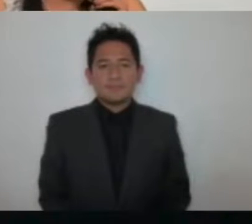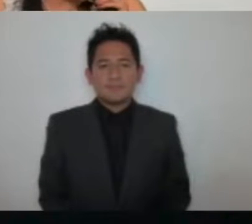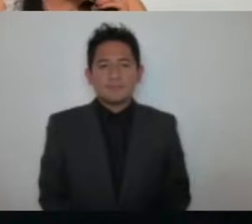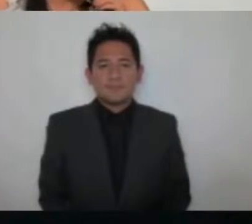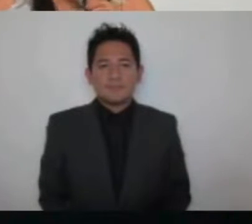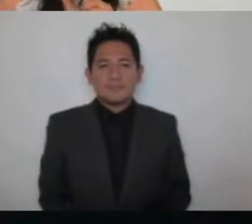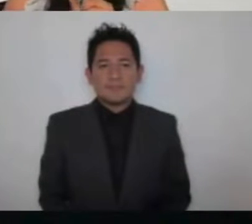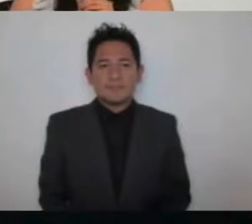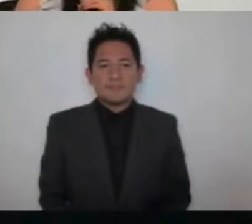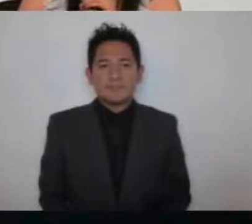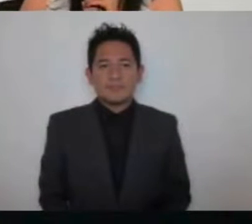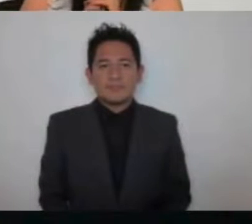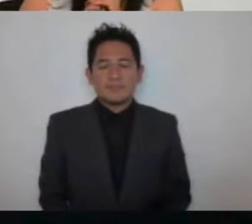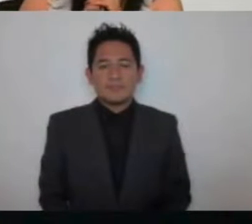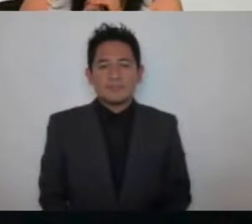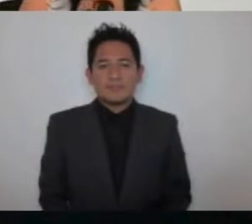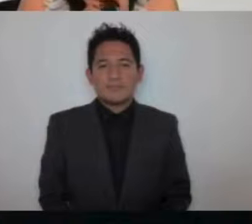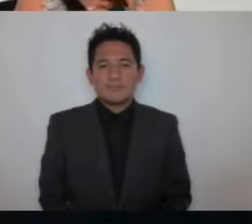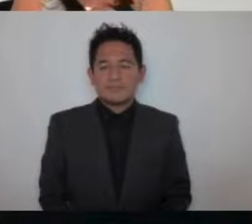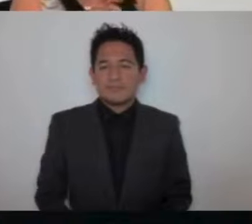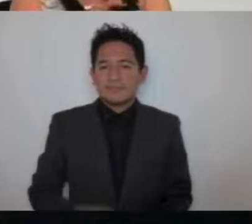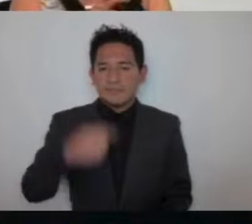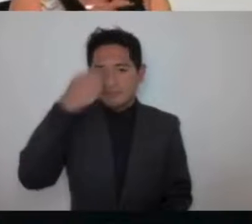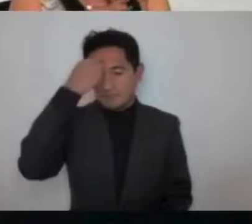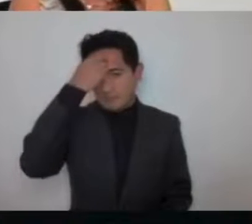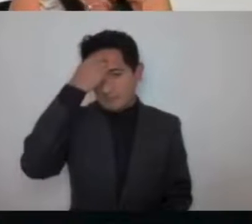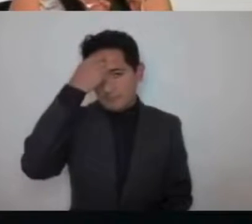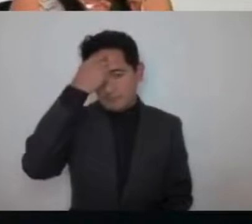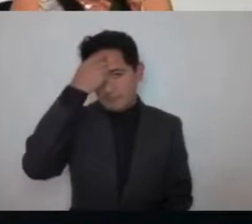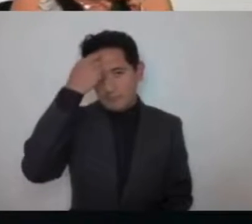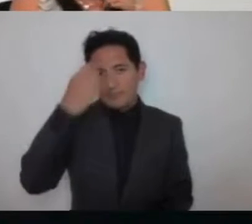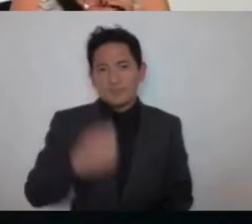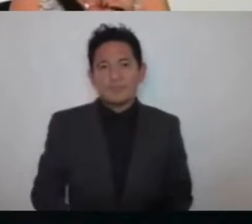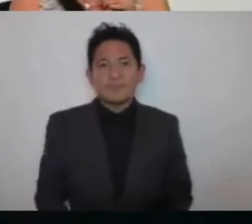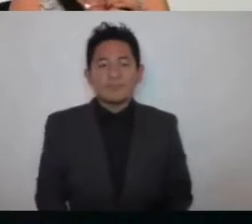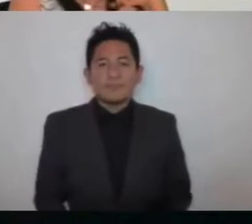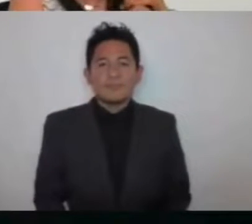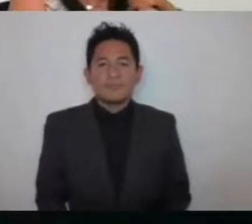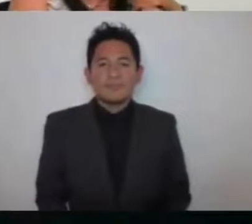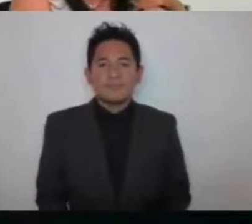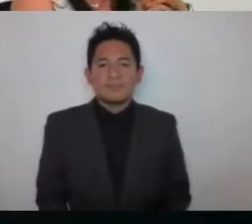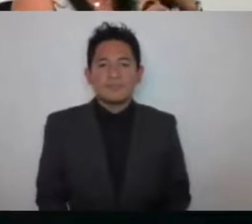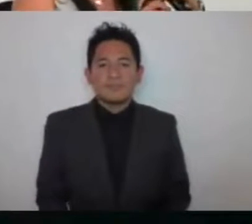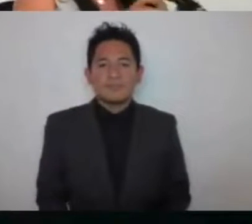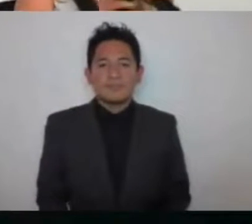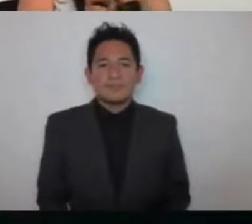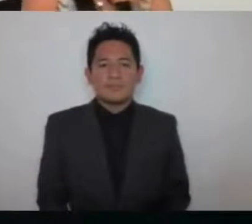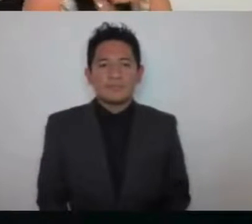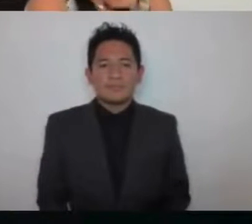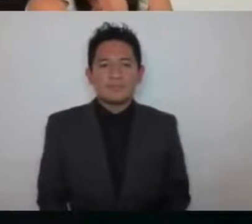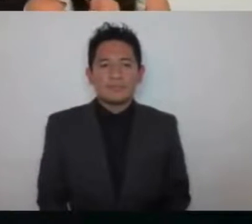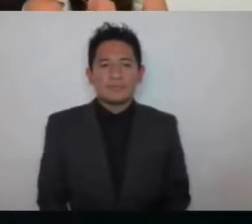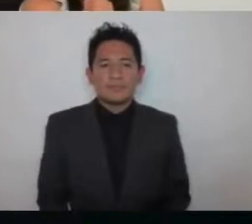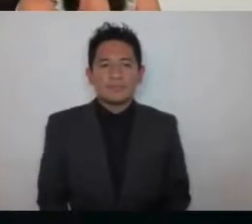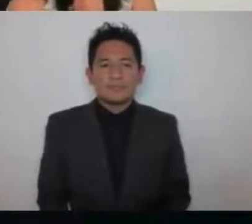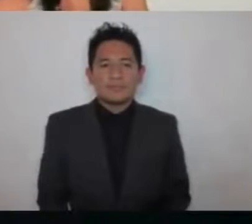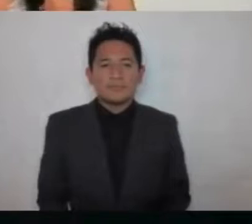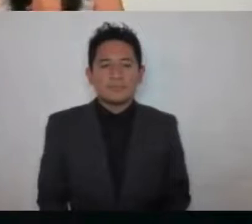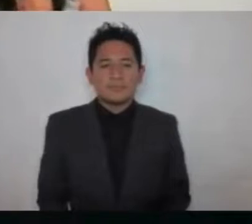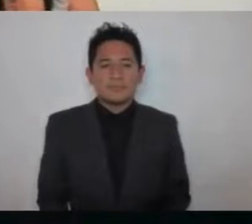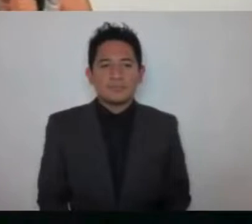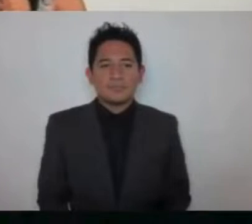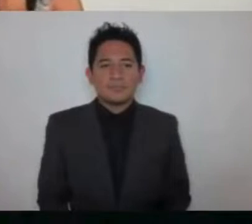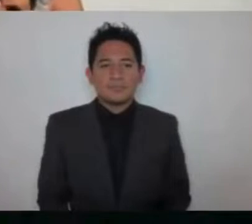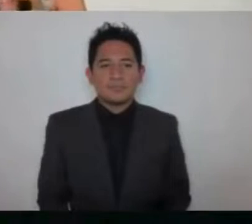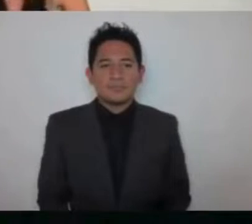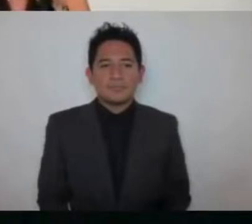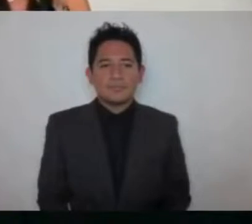Hola buenas tardes A todas todos y todes agradecemos infinitamente su paciencia y les pedimos una disculpa por el pequeño retraso